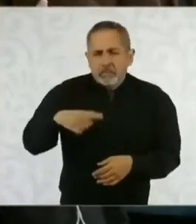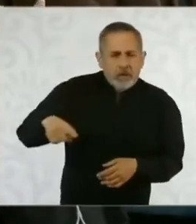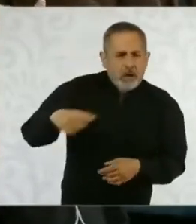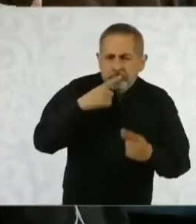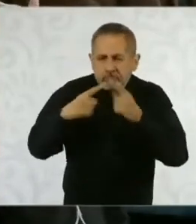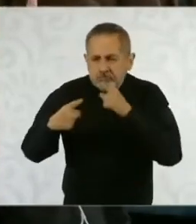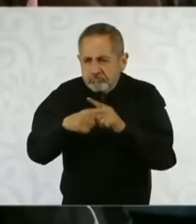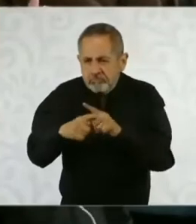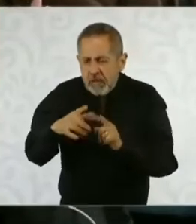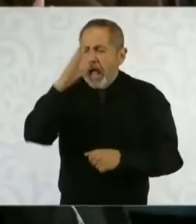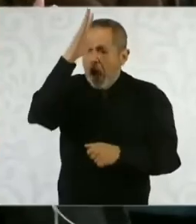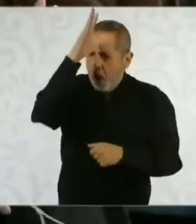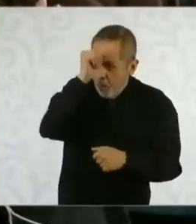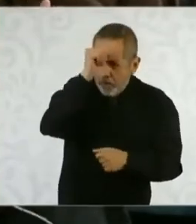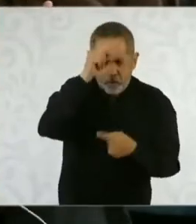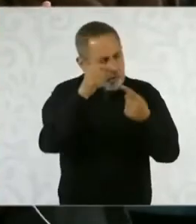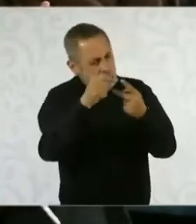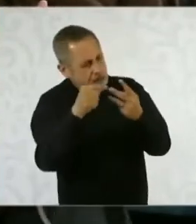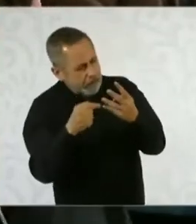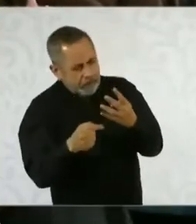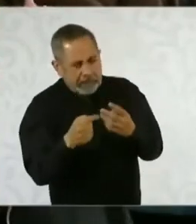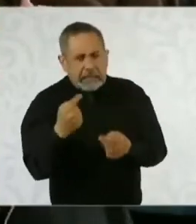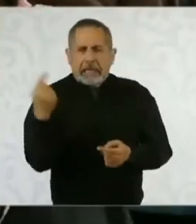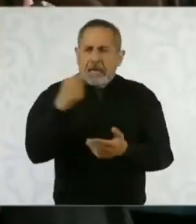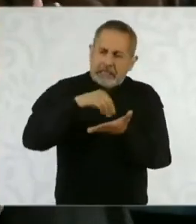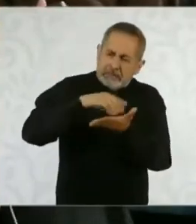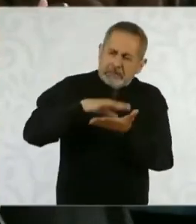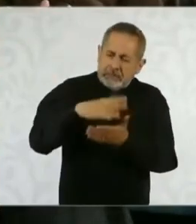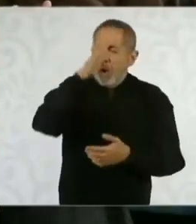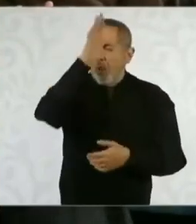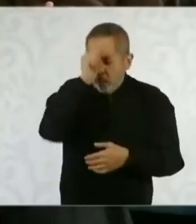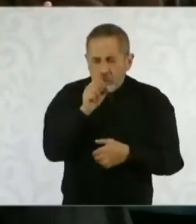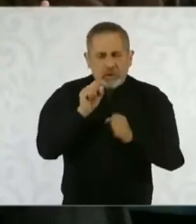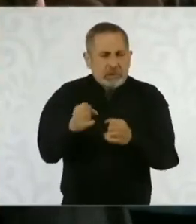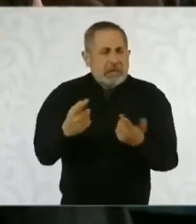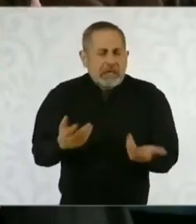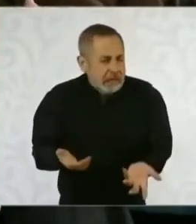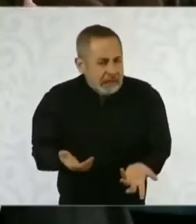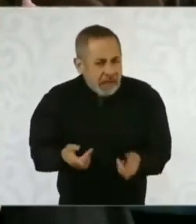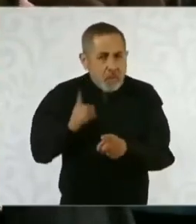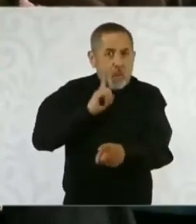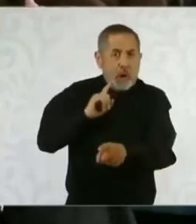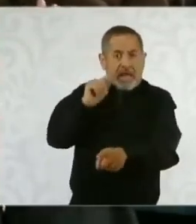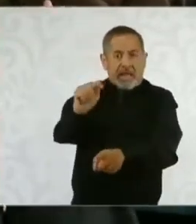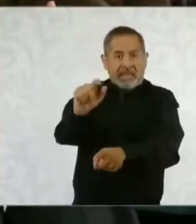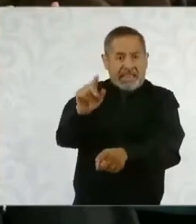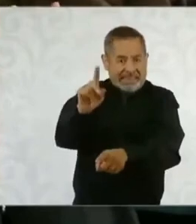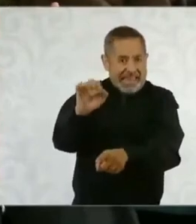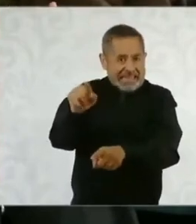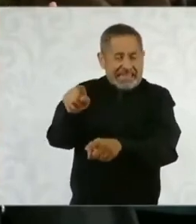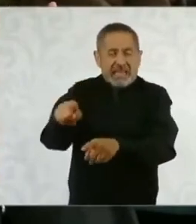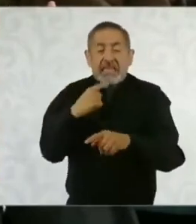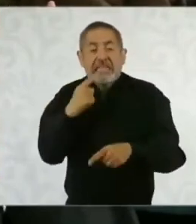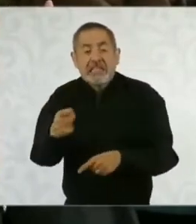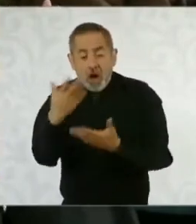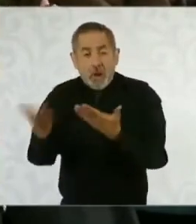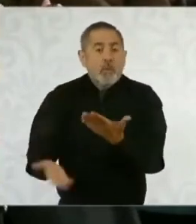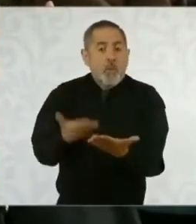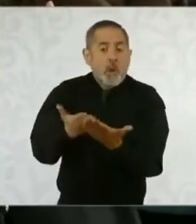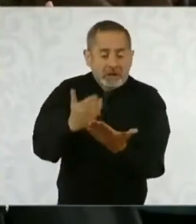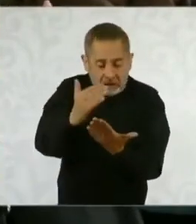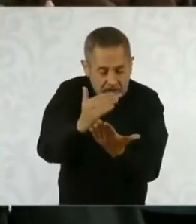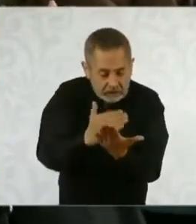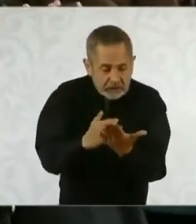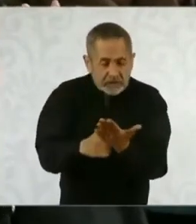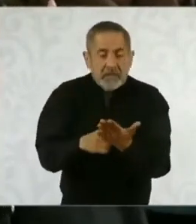Platicábamos con la consejera presidenta Tadei allá afuera, después de la plática, que mencionaba que la propuesta que le hicieron fue de